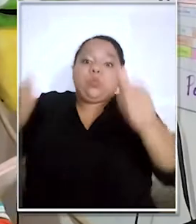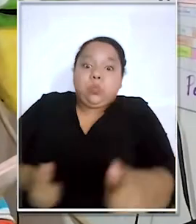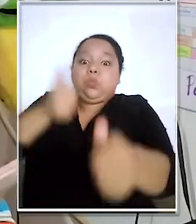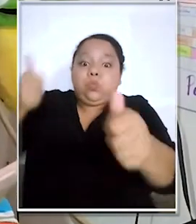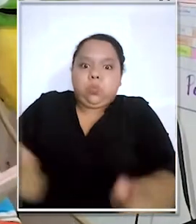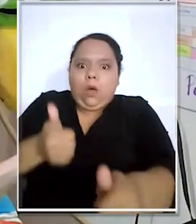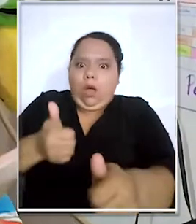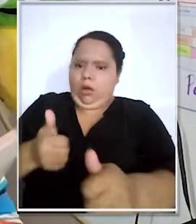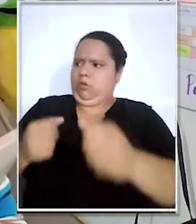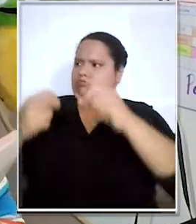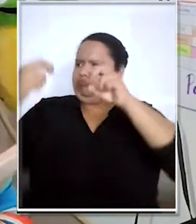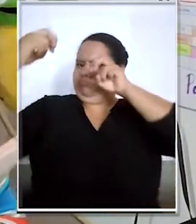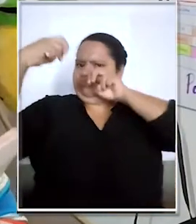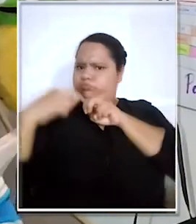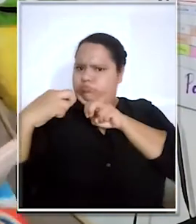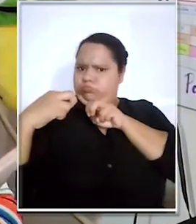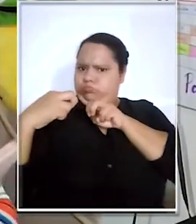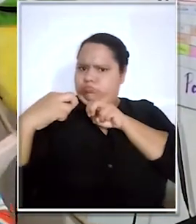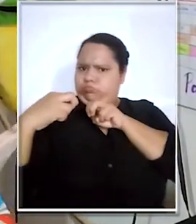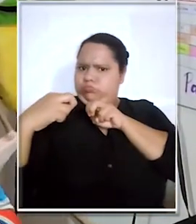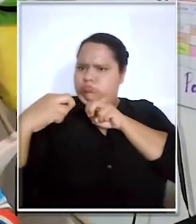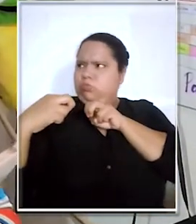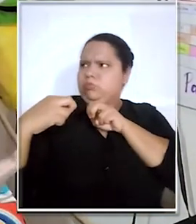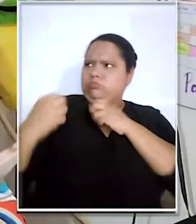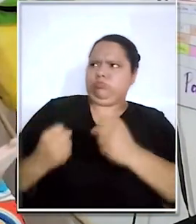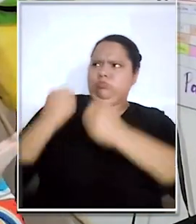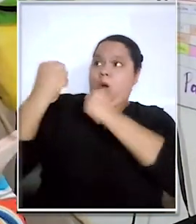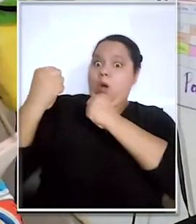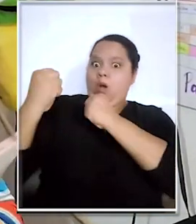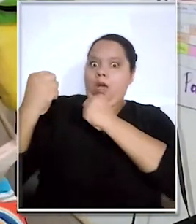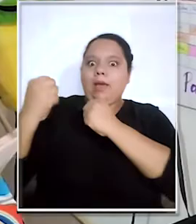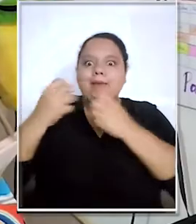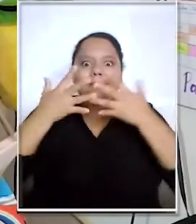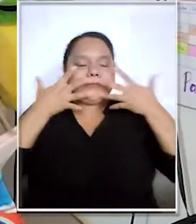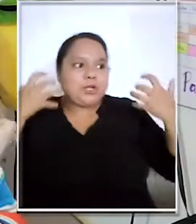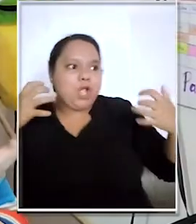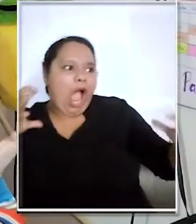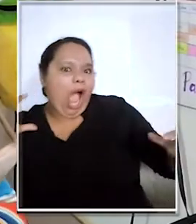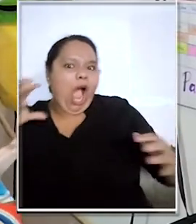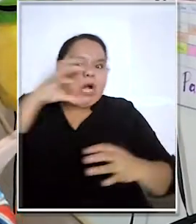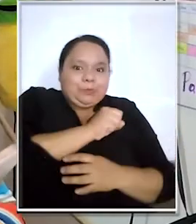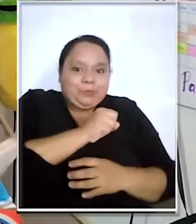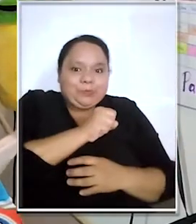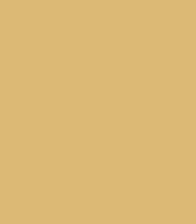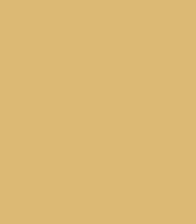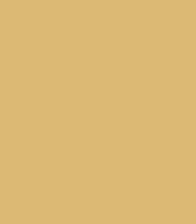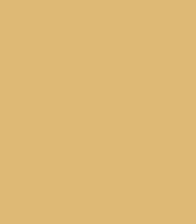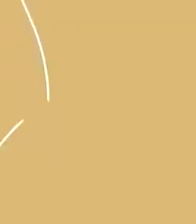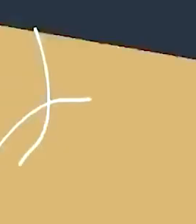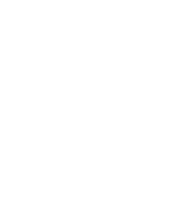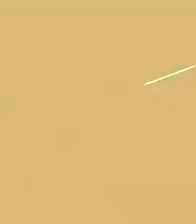al tigrillo y en un descuido se lo comió. El conejo enfrentó al